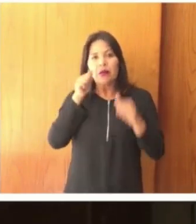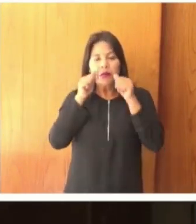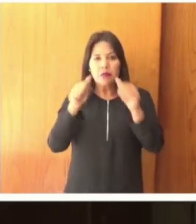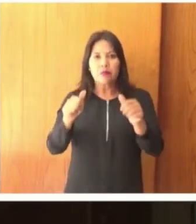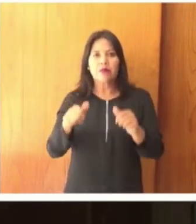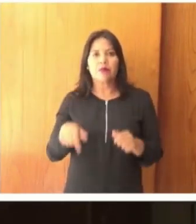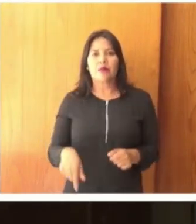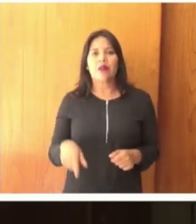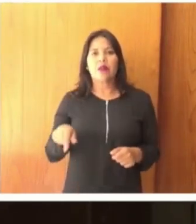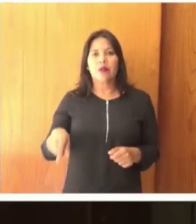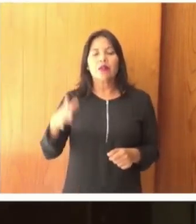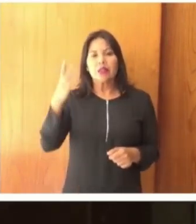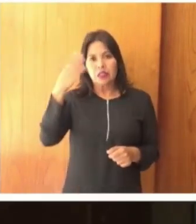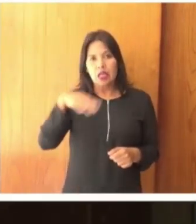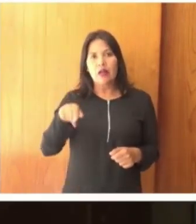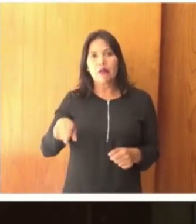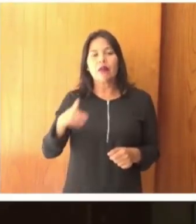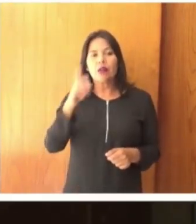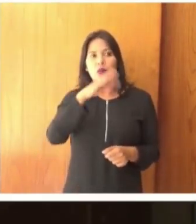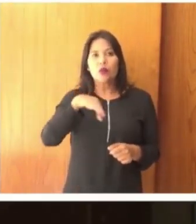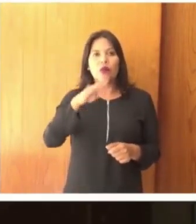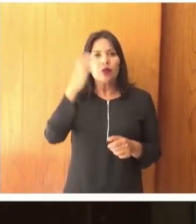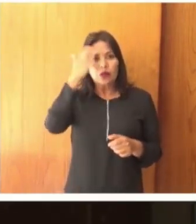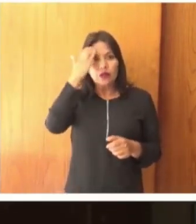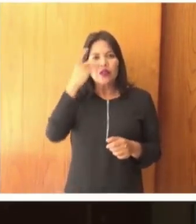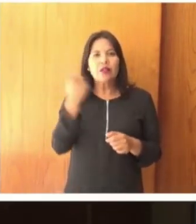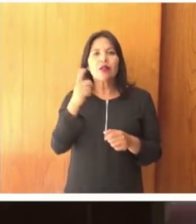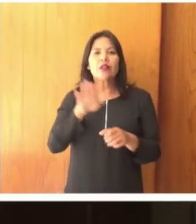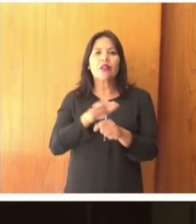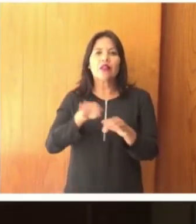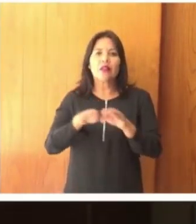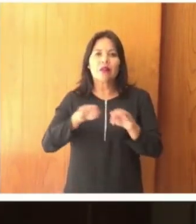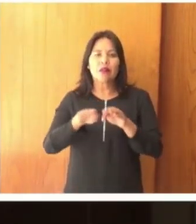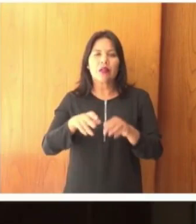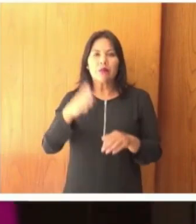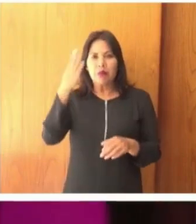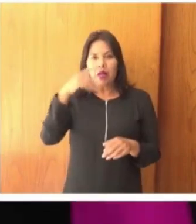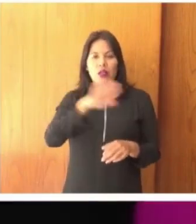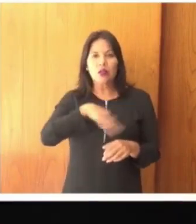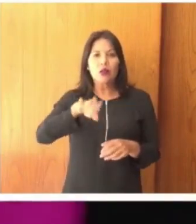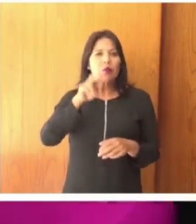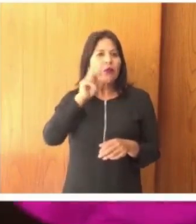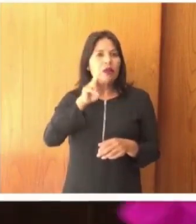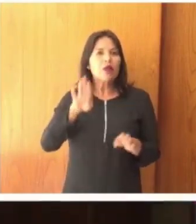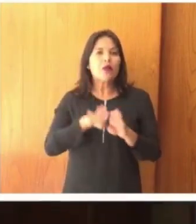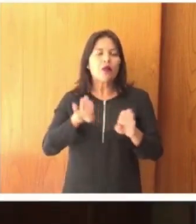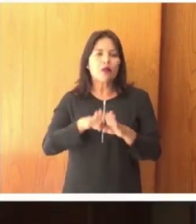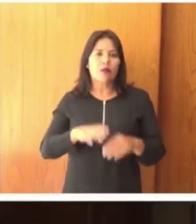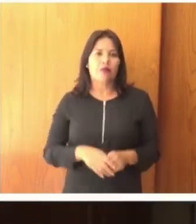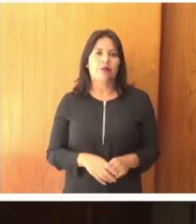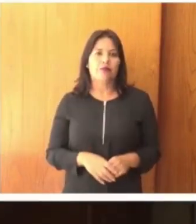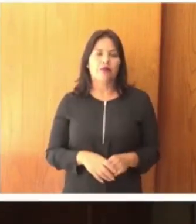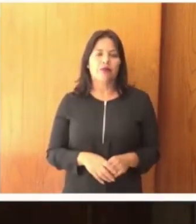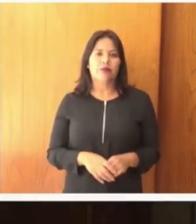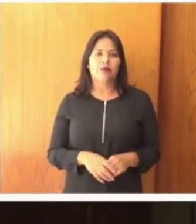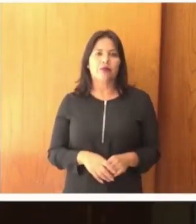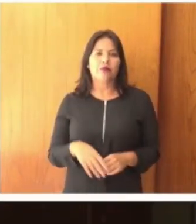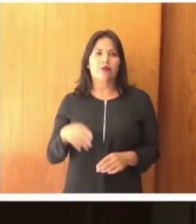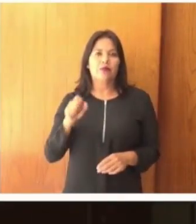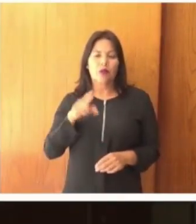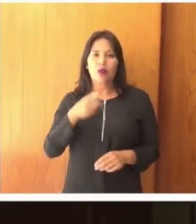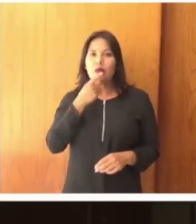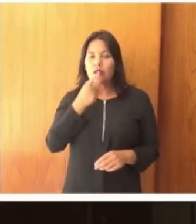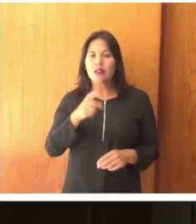una oportunidad de conocer lo que ustedes hacen y que se replique en el municipio, porque lo vuelvo a